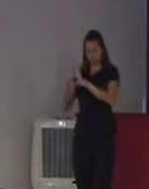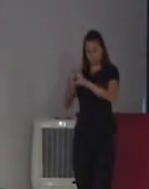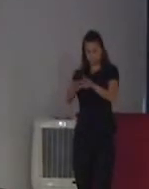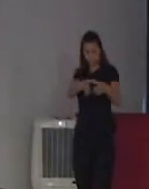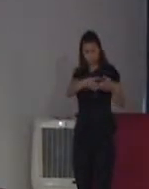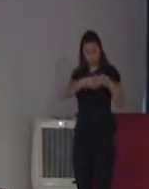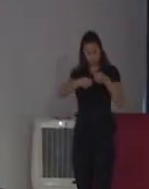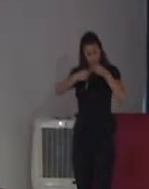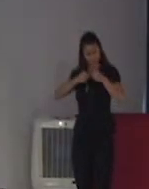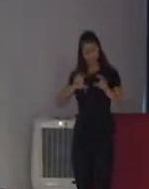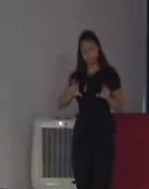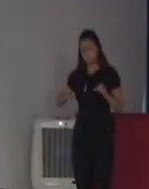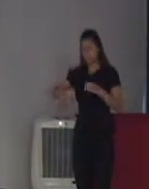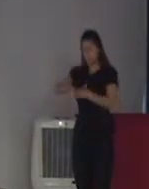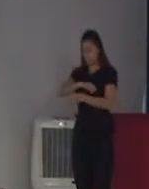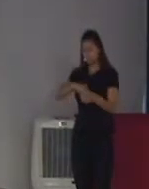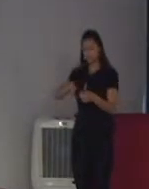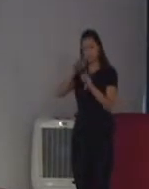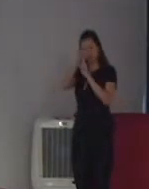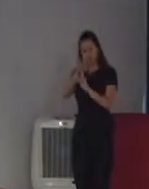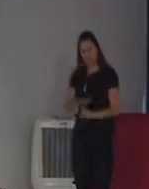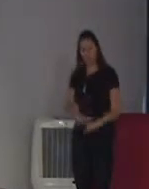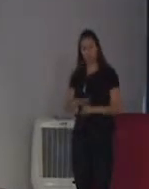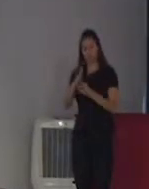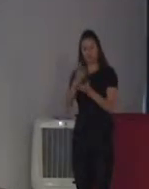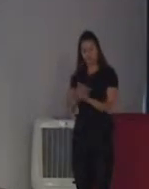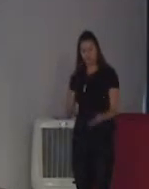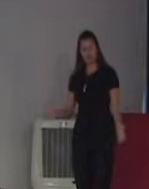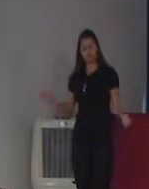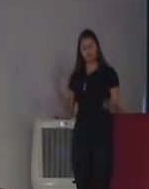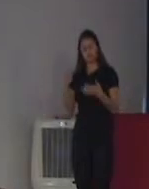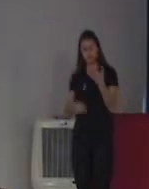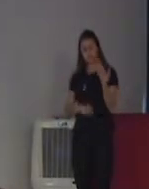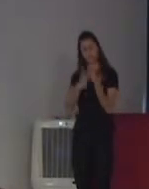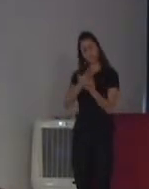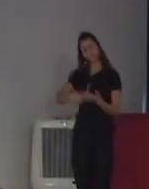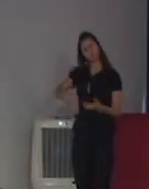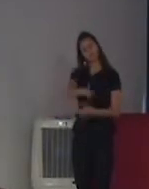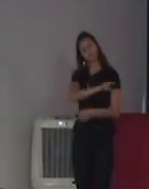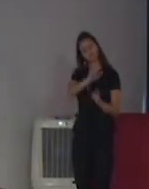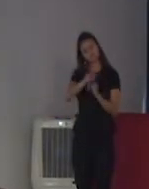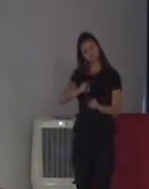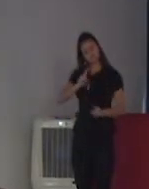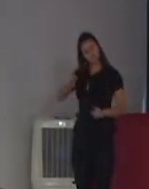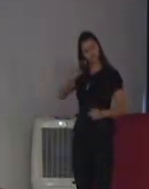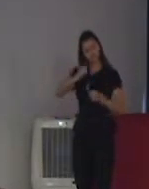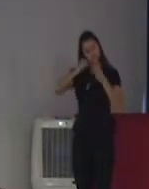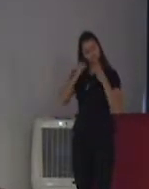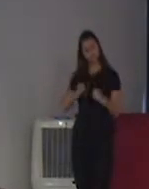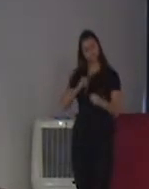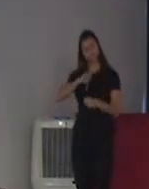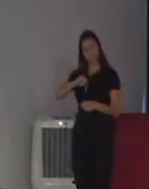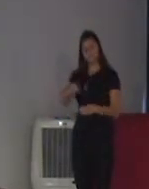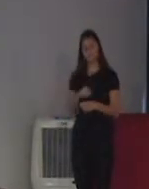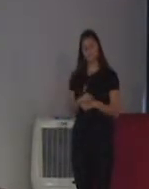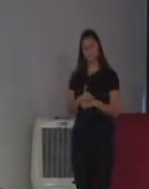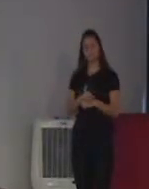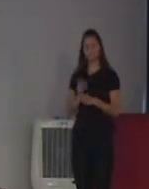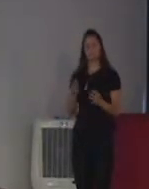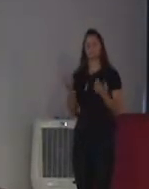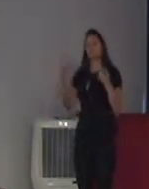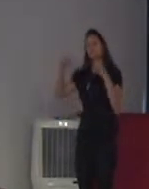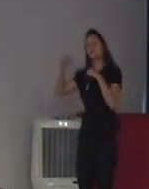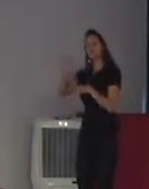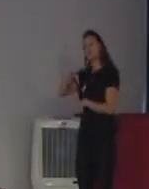población marginada, vulnerada, segregada, etcétera, se vuelvan sujetos políticos, se vuelvan sujetos de derechos, en nuestro país